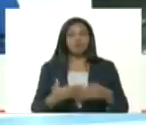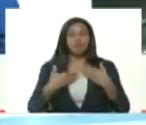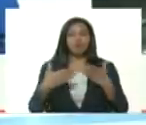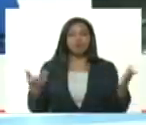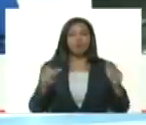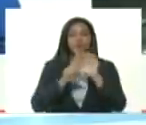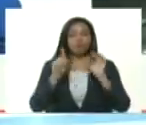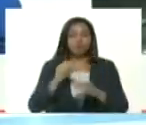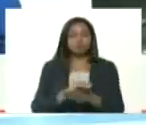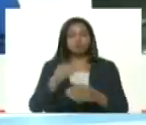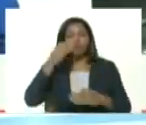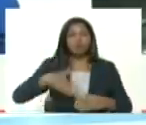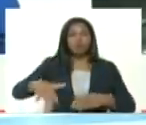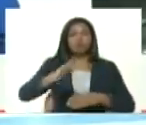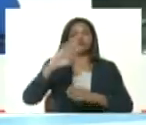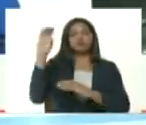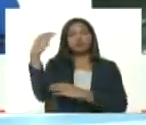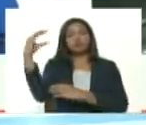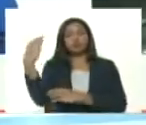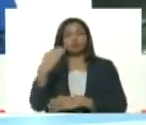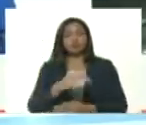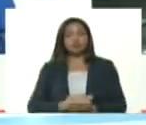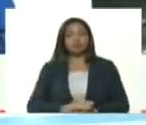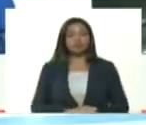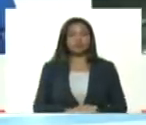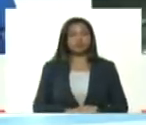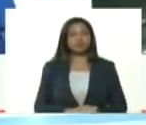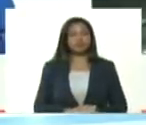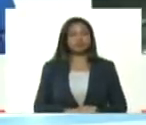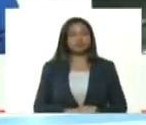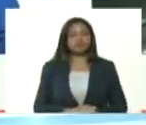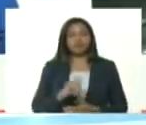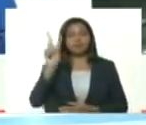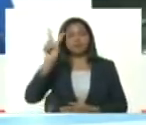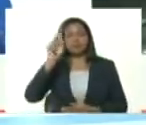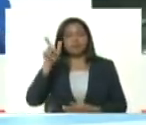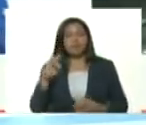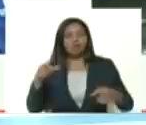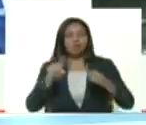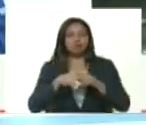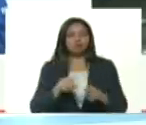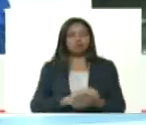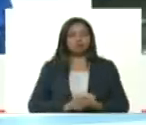disposición de la población colombiana y venezolana.